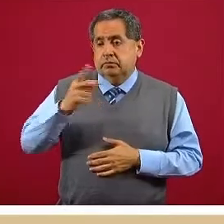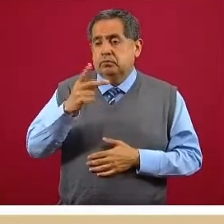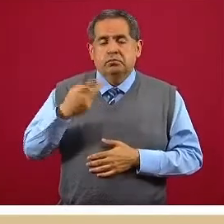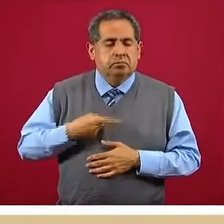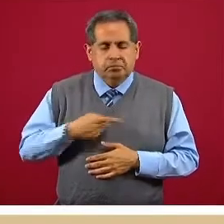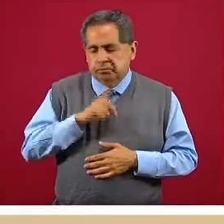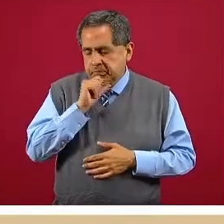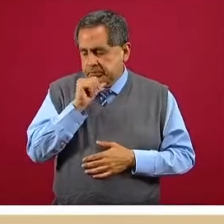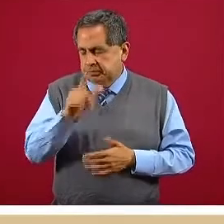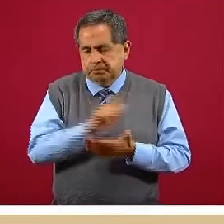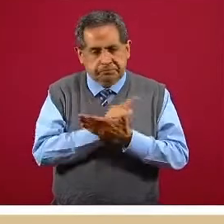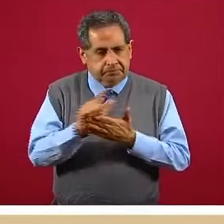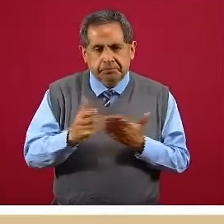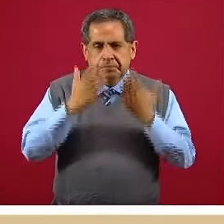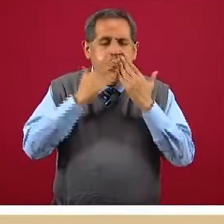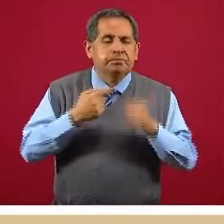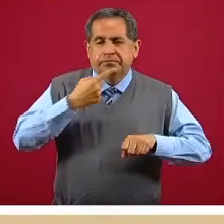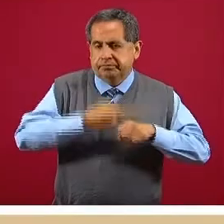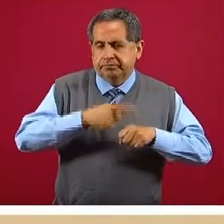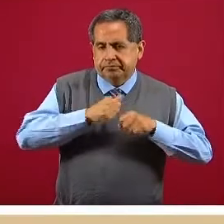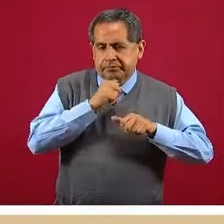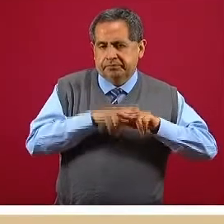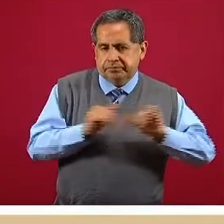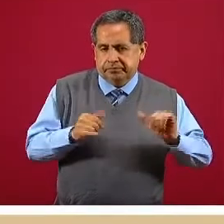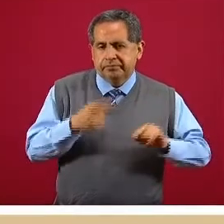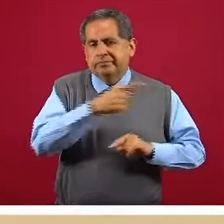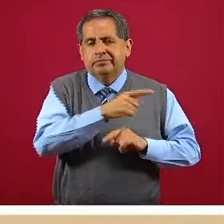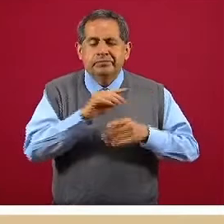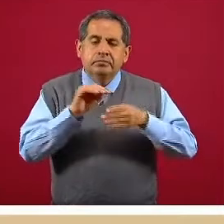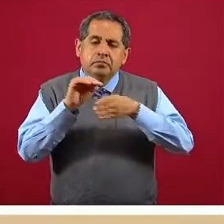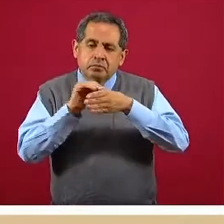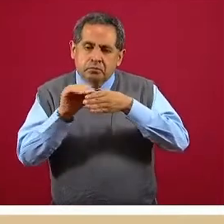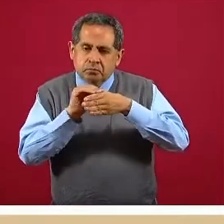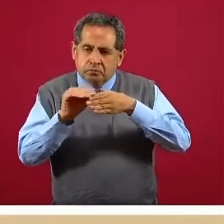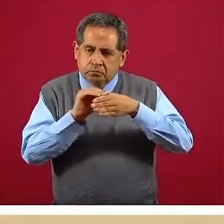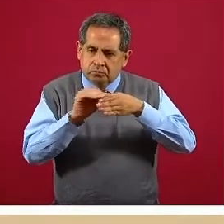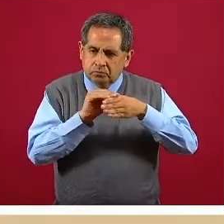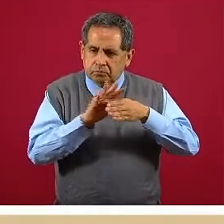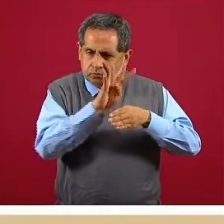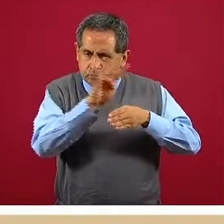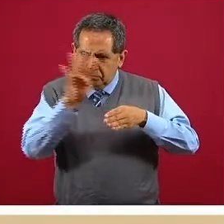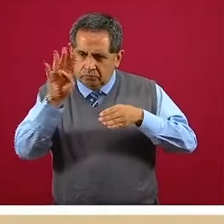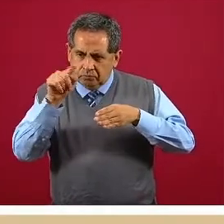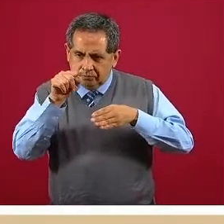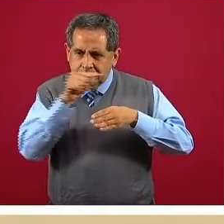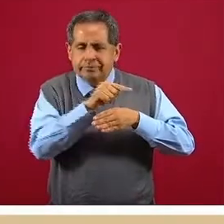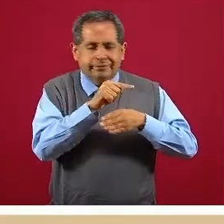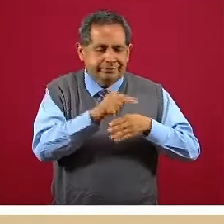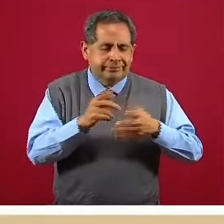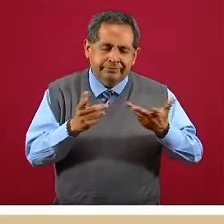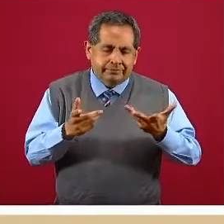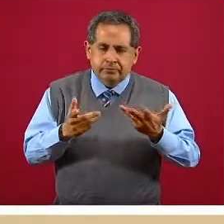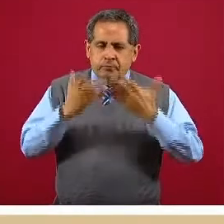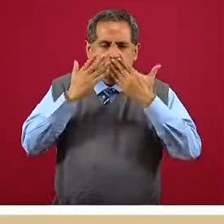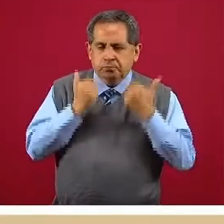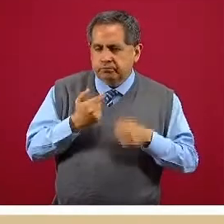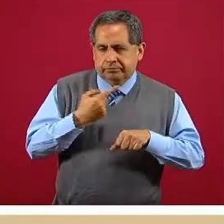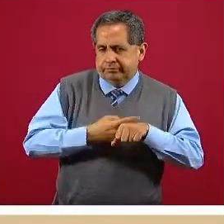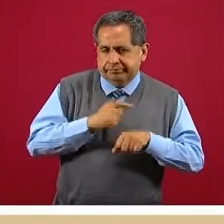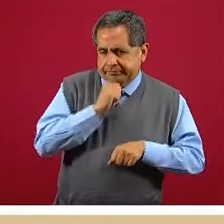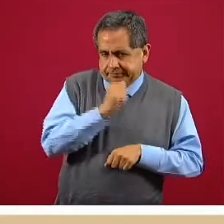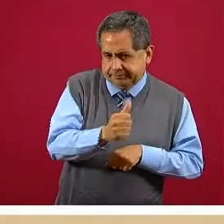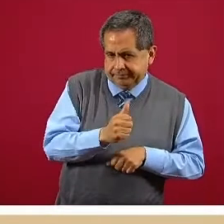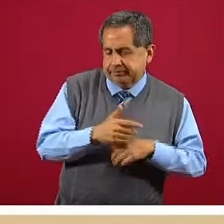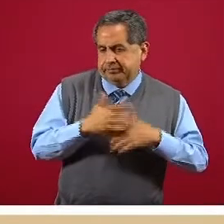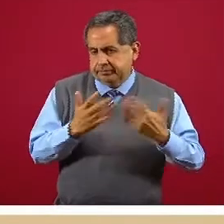577.531 personas, que son las que están representadas en las barras de color morado en la parte superior. Como pueden ver, tenemos